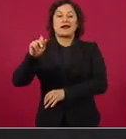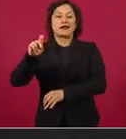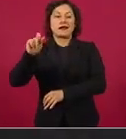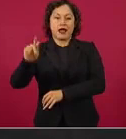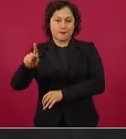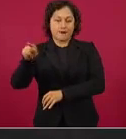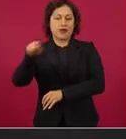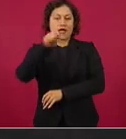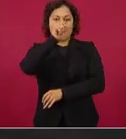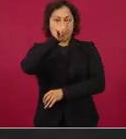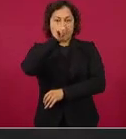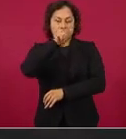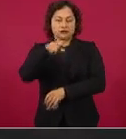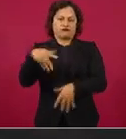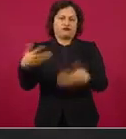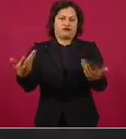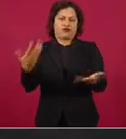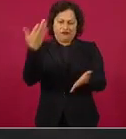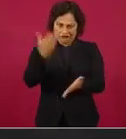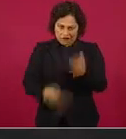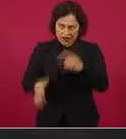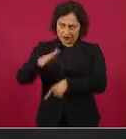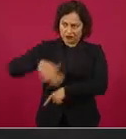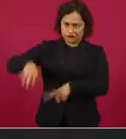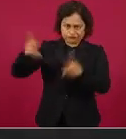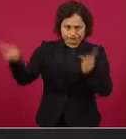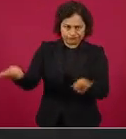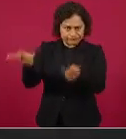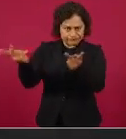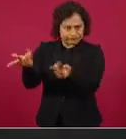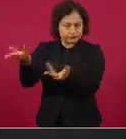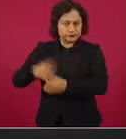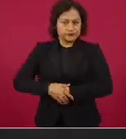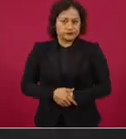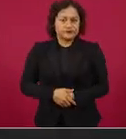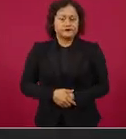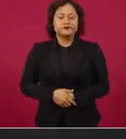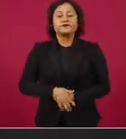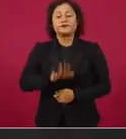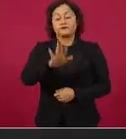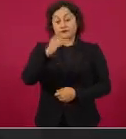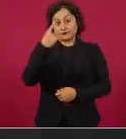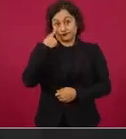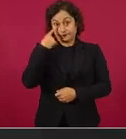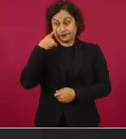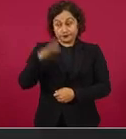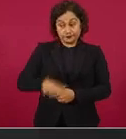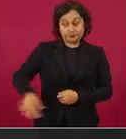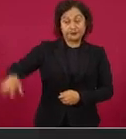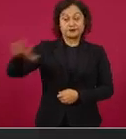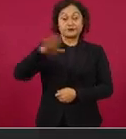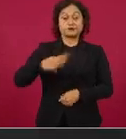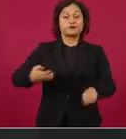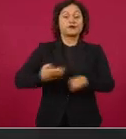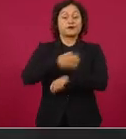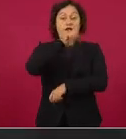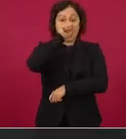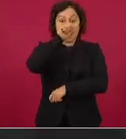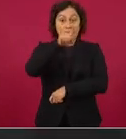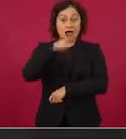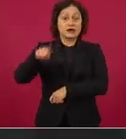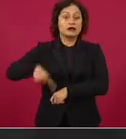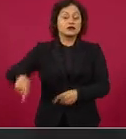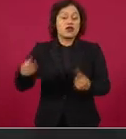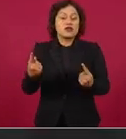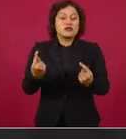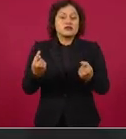tiene que ir a la consulta pública. Quiero comentarle que en Jalisco están pasando por encima de los ciudadanos, afectando la